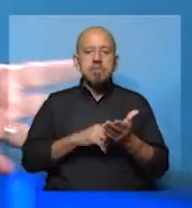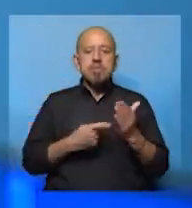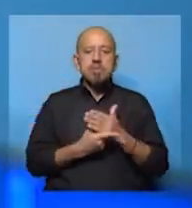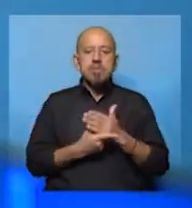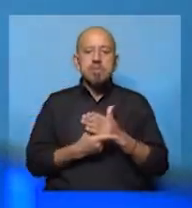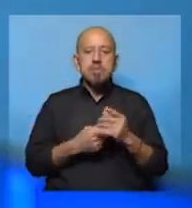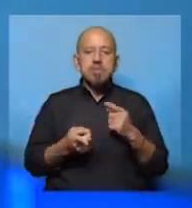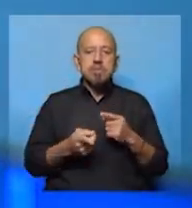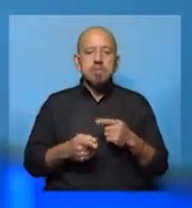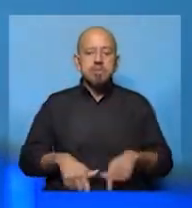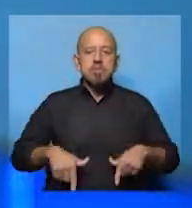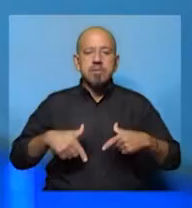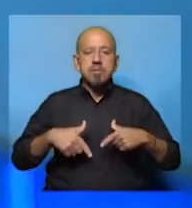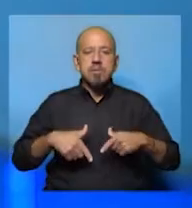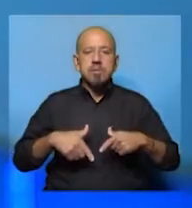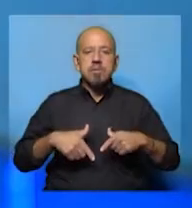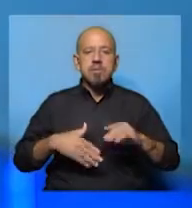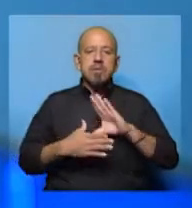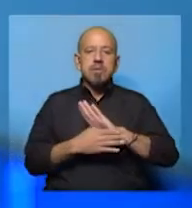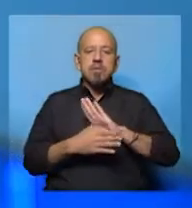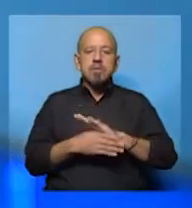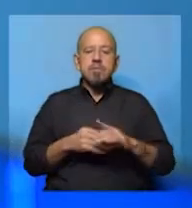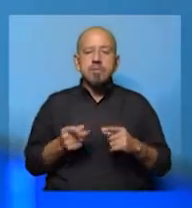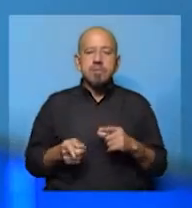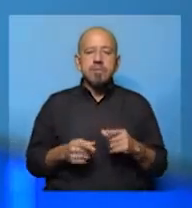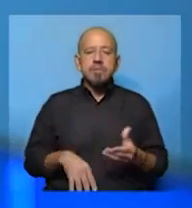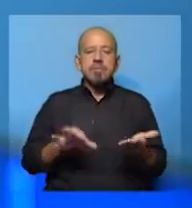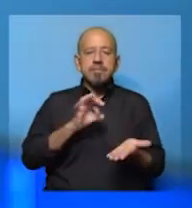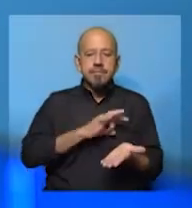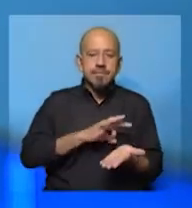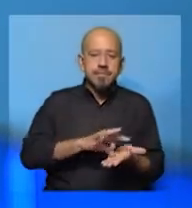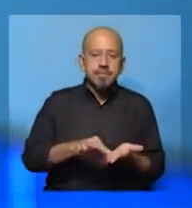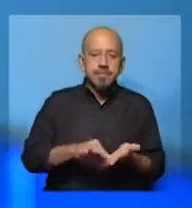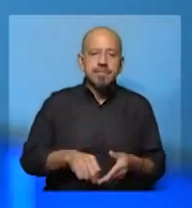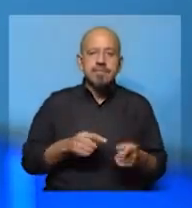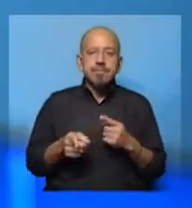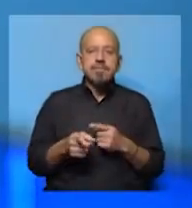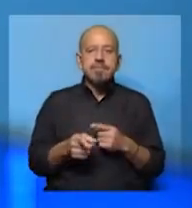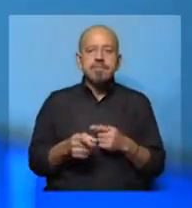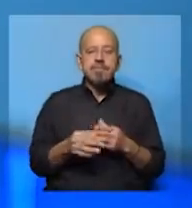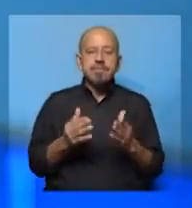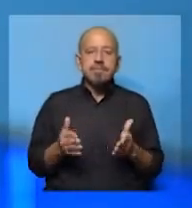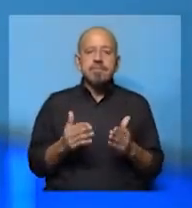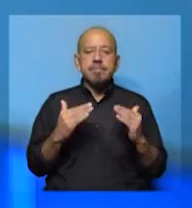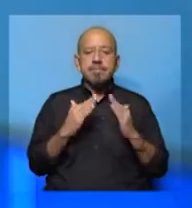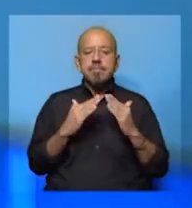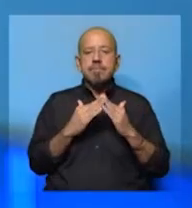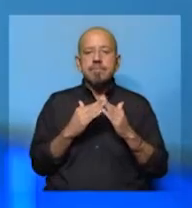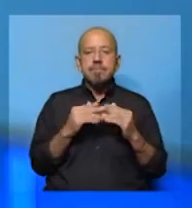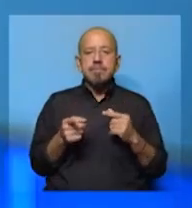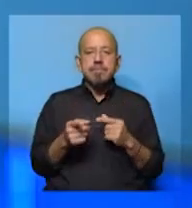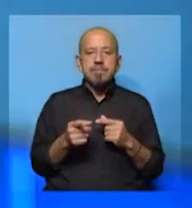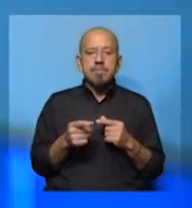el caso cas del Ministerio de desarrollo social fue la canasta de servicios para los hogares que accedían a la